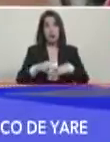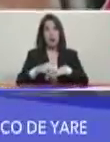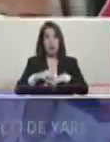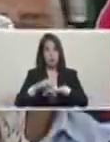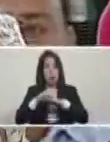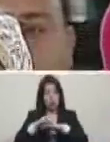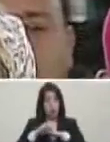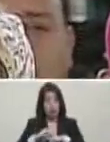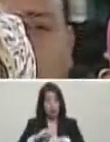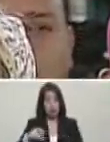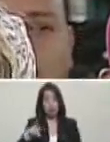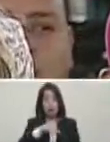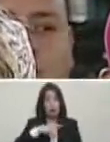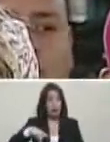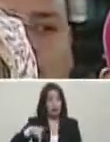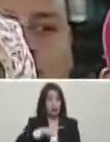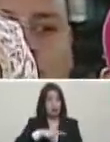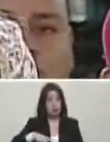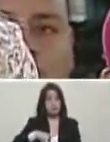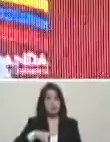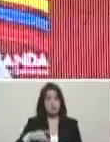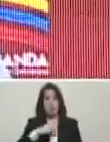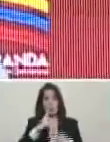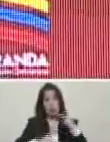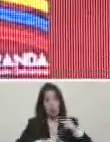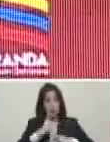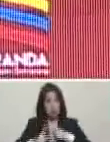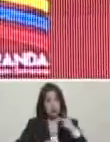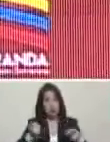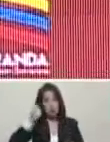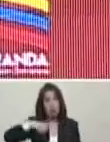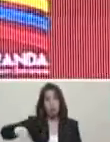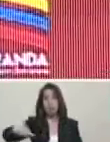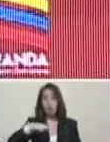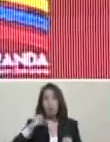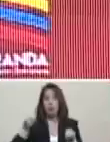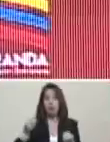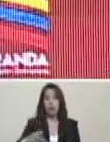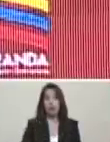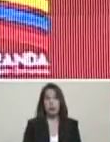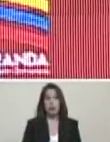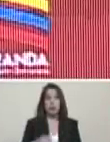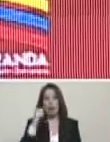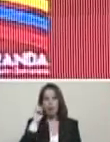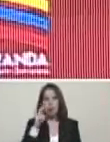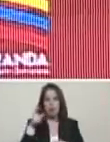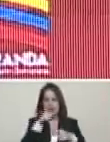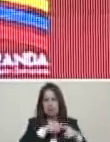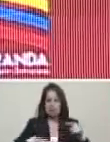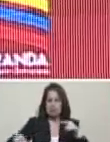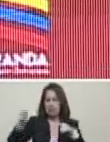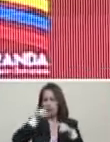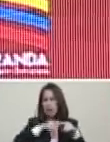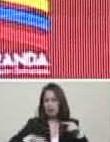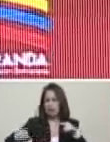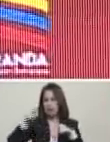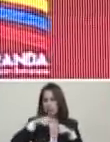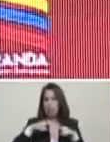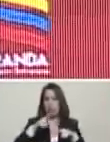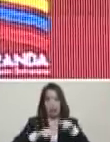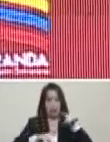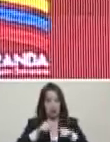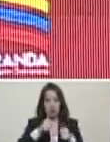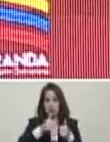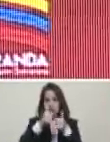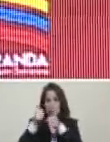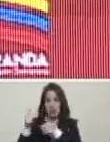queremos. Claro, trabajar, es muy importante. Producir. Claro. Fíjese, el ciclo productivo, los circuitos virtuosos